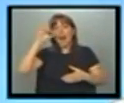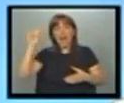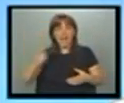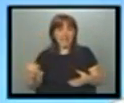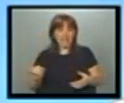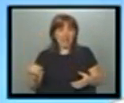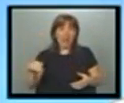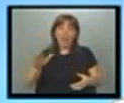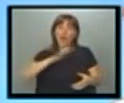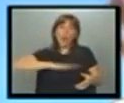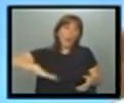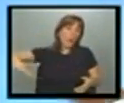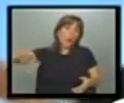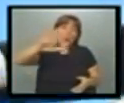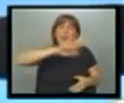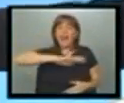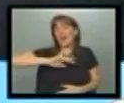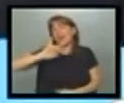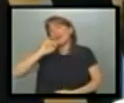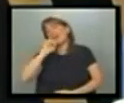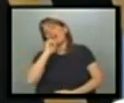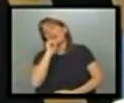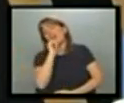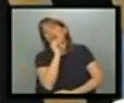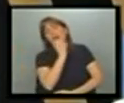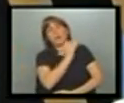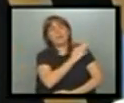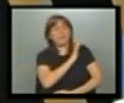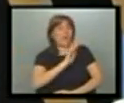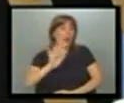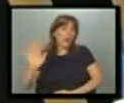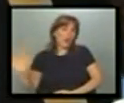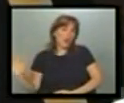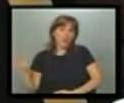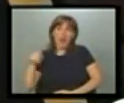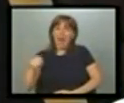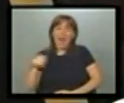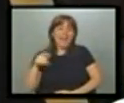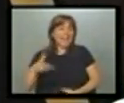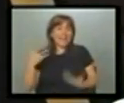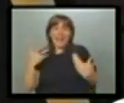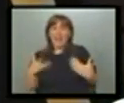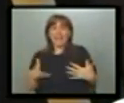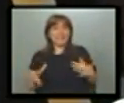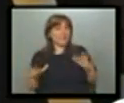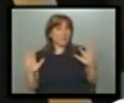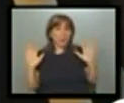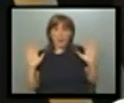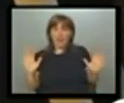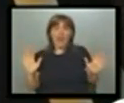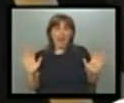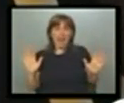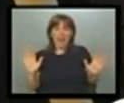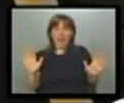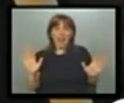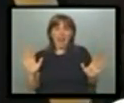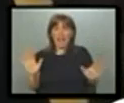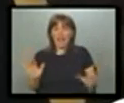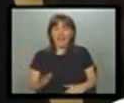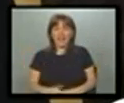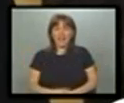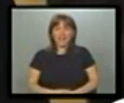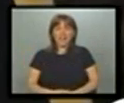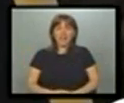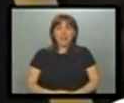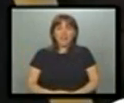un lugar hermoso, es un paraíso. Estamos viendo paraíso, algunas imágenes acá. Es una reserva natural. Divino. Es uno de los lugares mencionados como